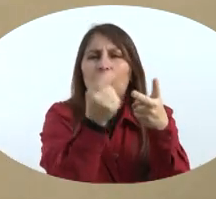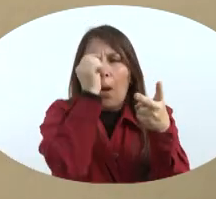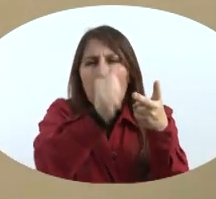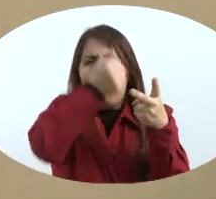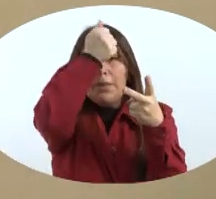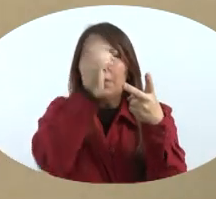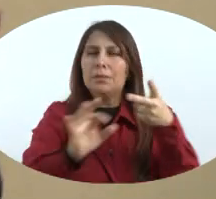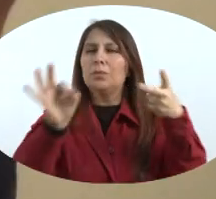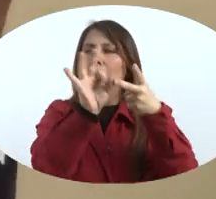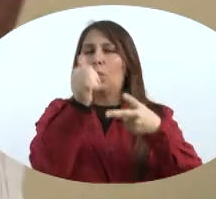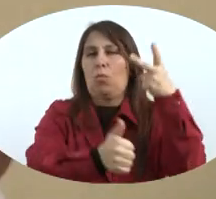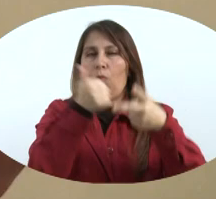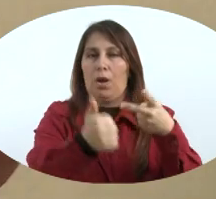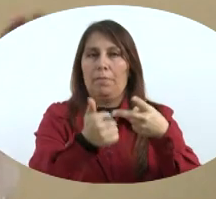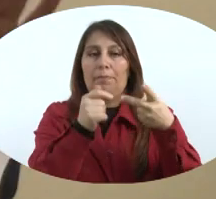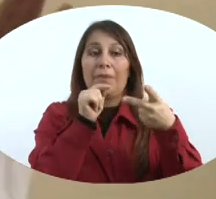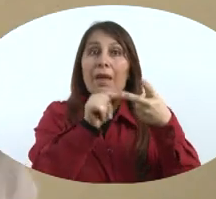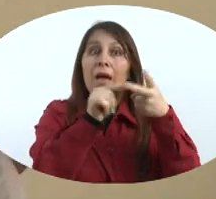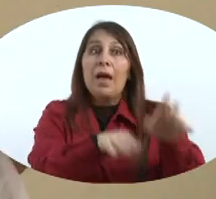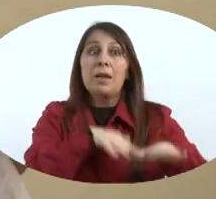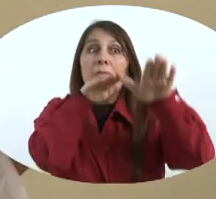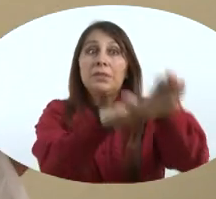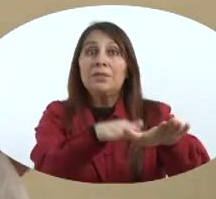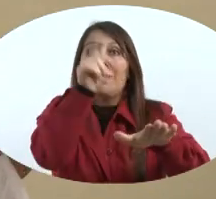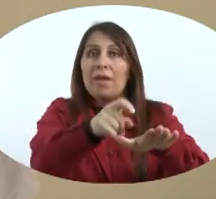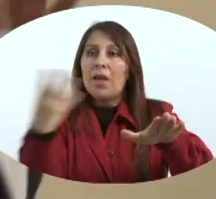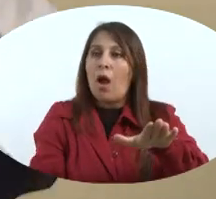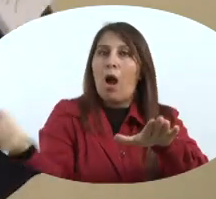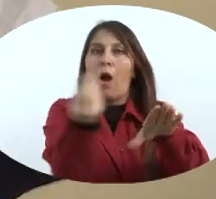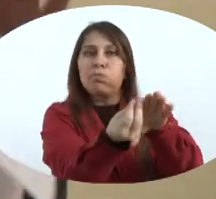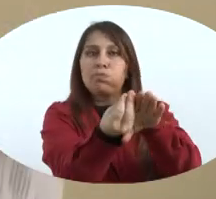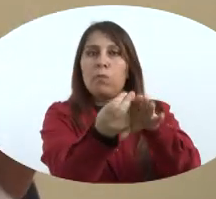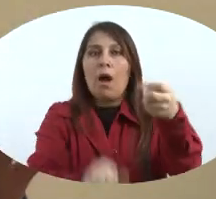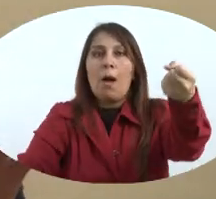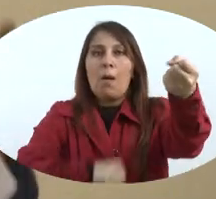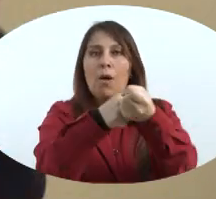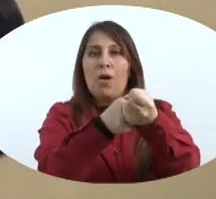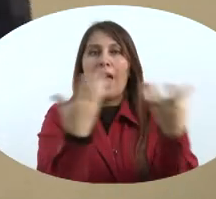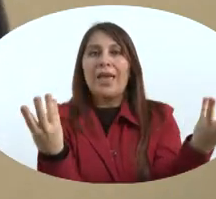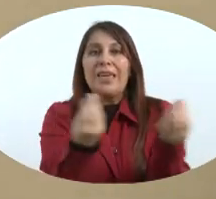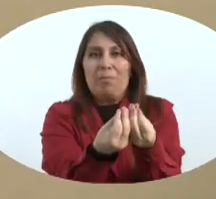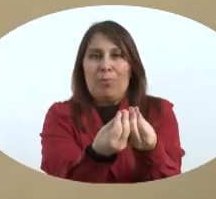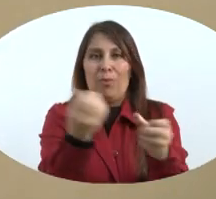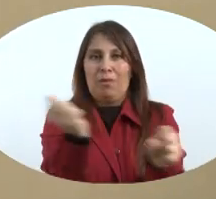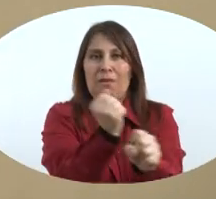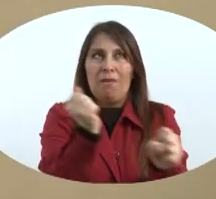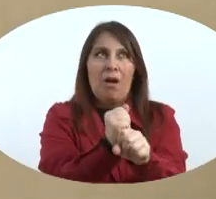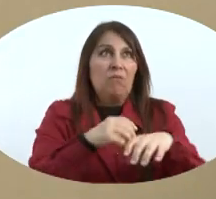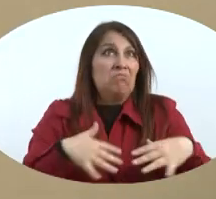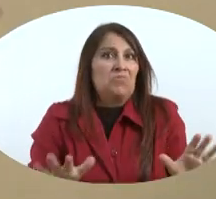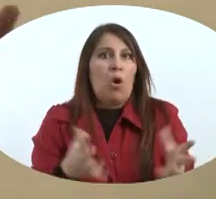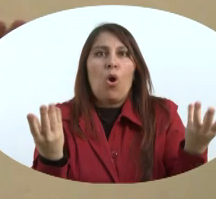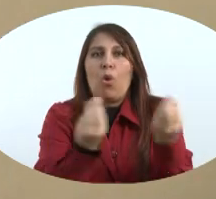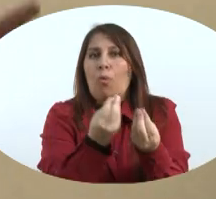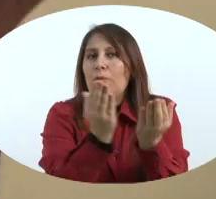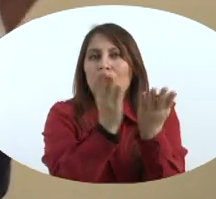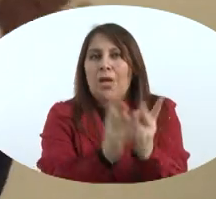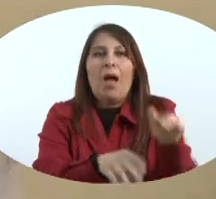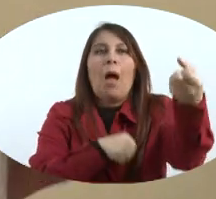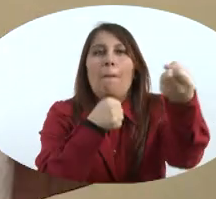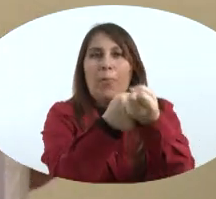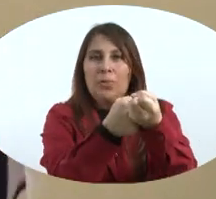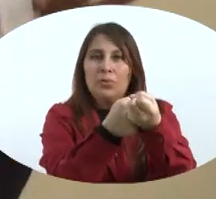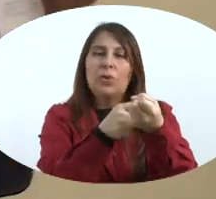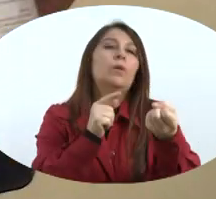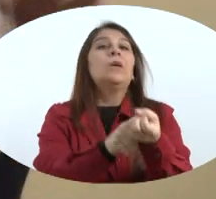representaciones tienen que estar acompañados de un equipo bien sea una organización estudiantil un grupo de estudiantes como se le quiera llamar pero